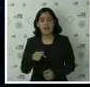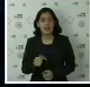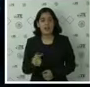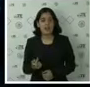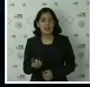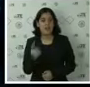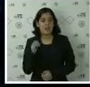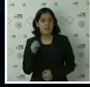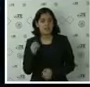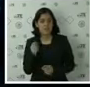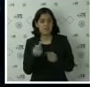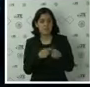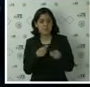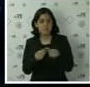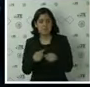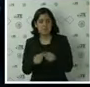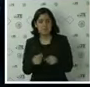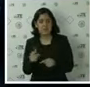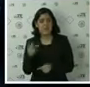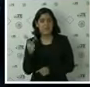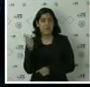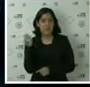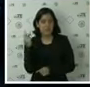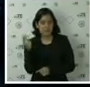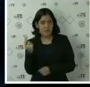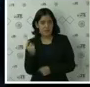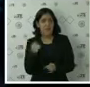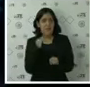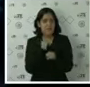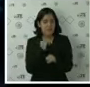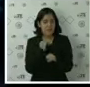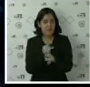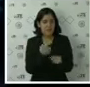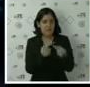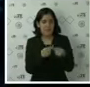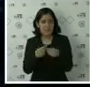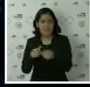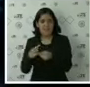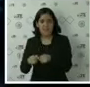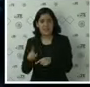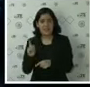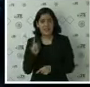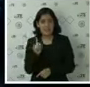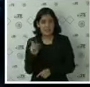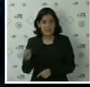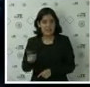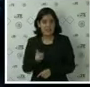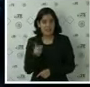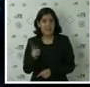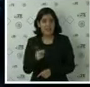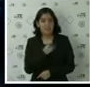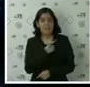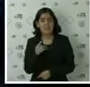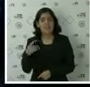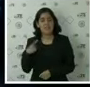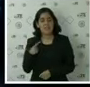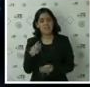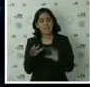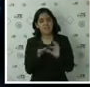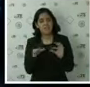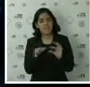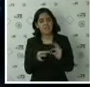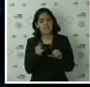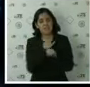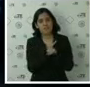redes sociales, radio, televisión e internet, entre otras herramientas, son los que mayormente nos deben de mantener informados sobre lo que